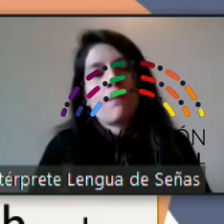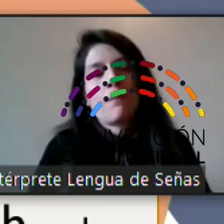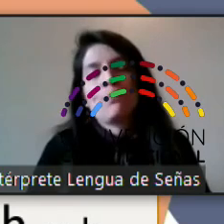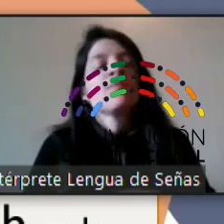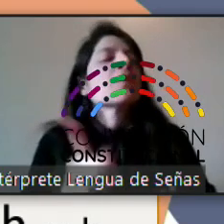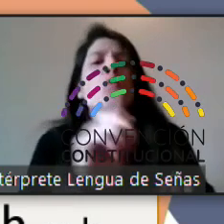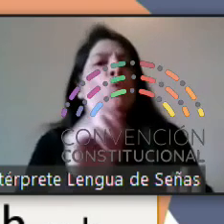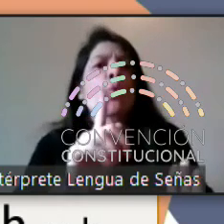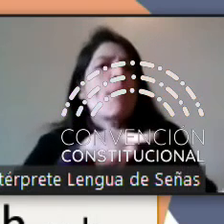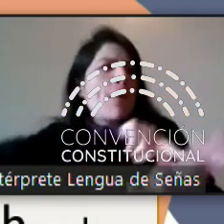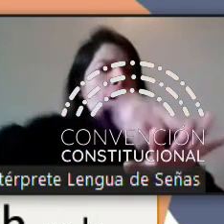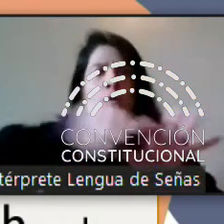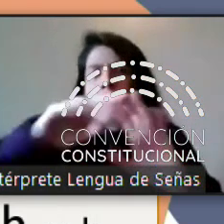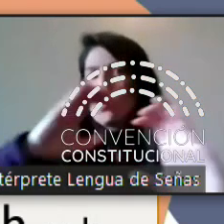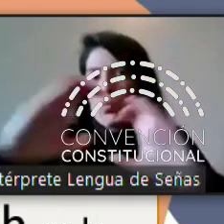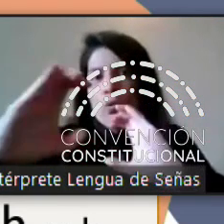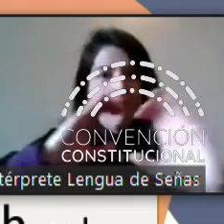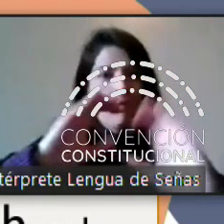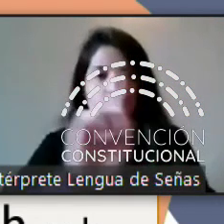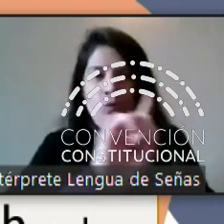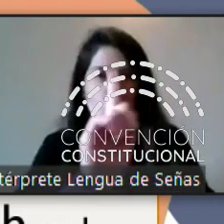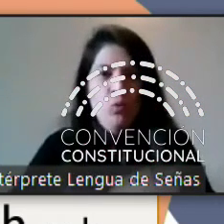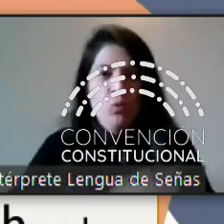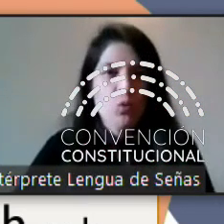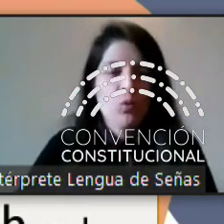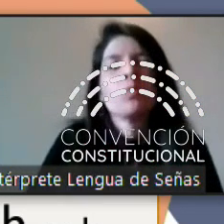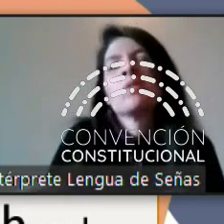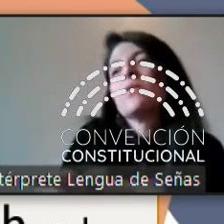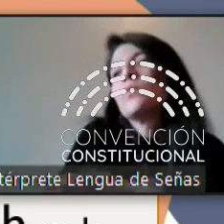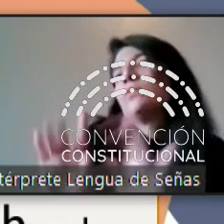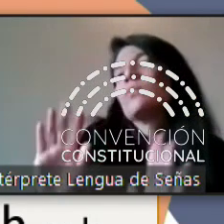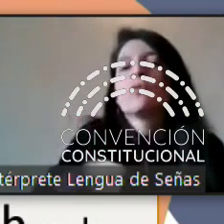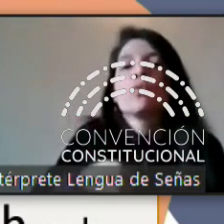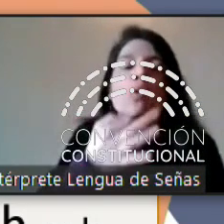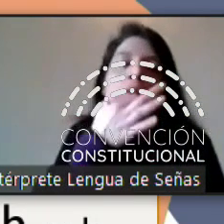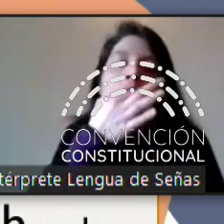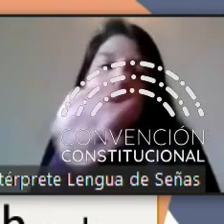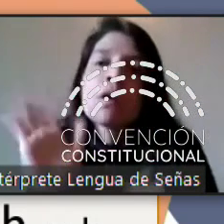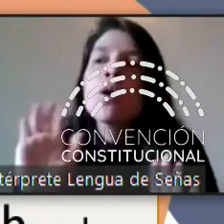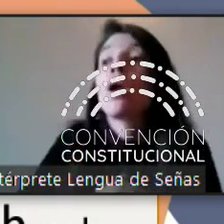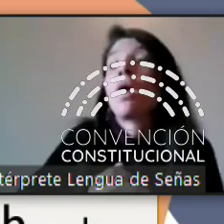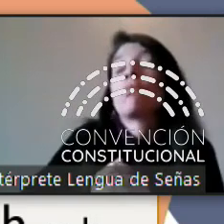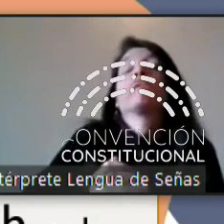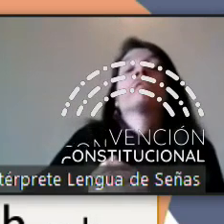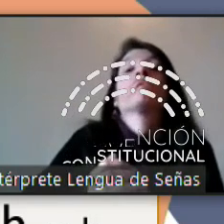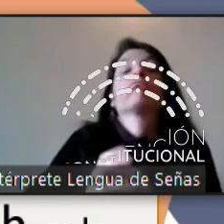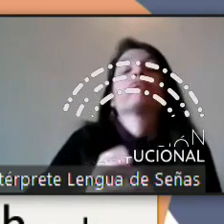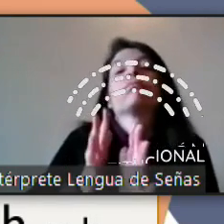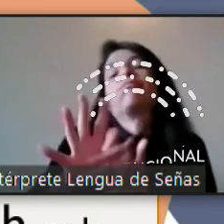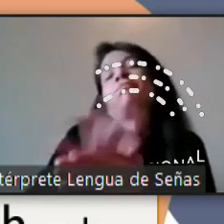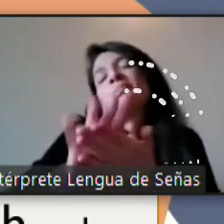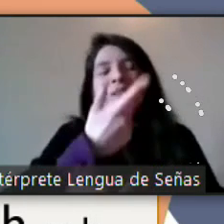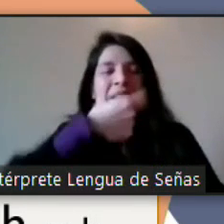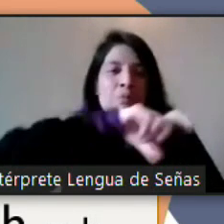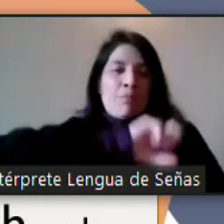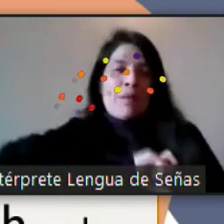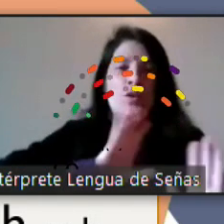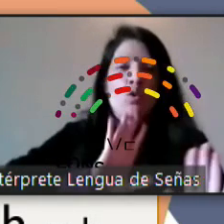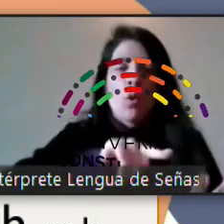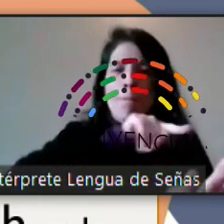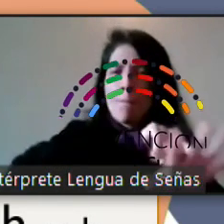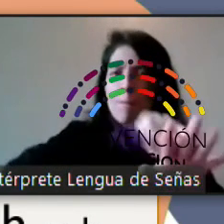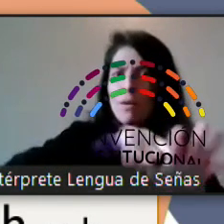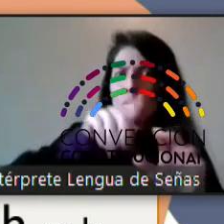de comunicación. Es como que si yo le dijera a usted que la lengua de que el español es un medio de